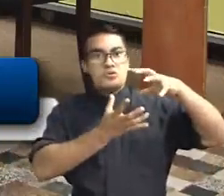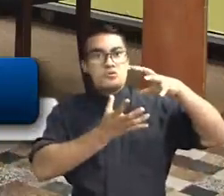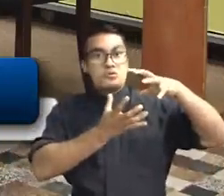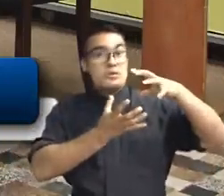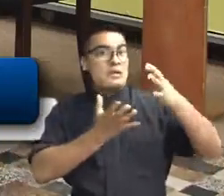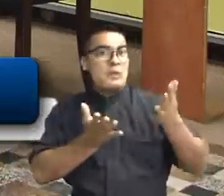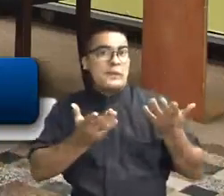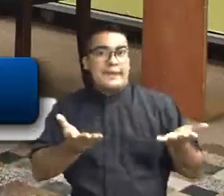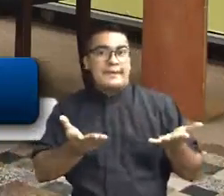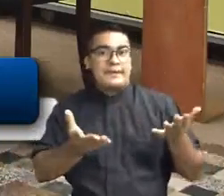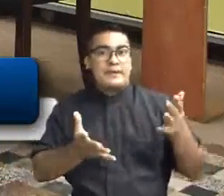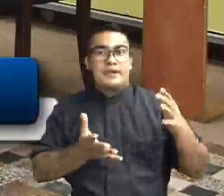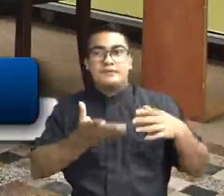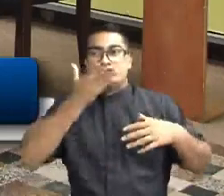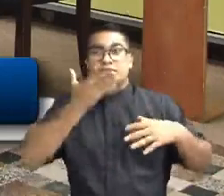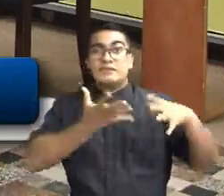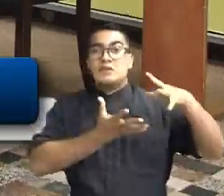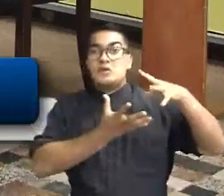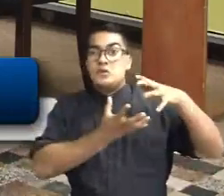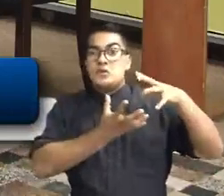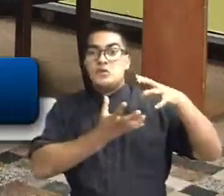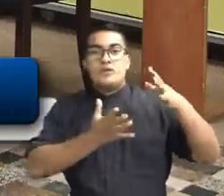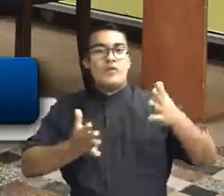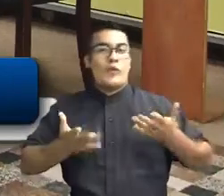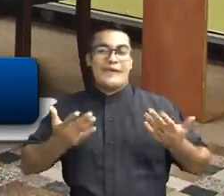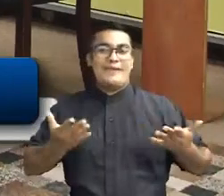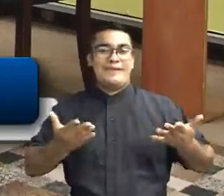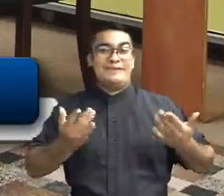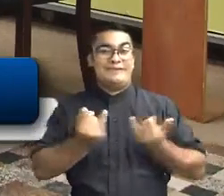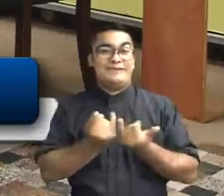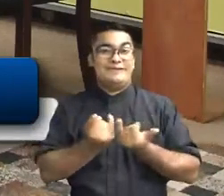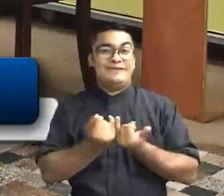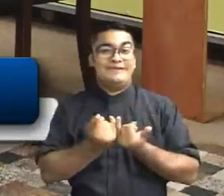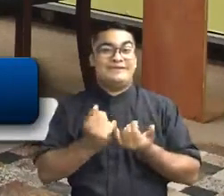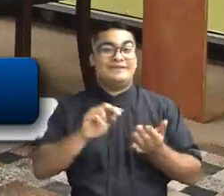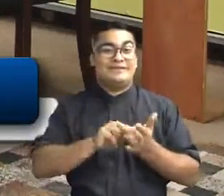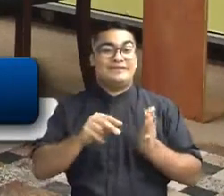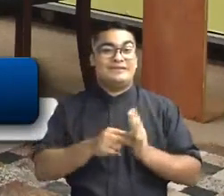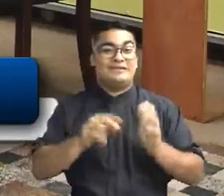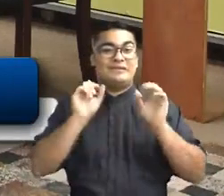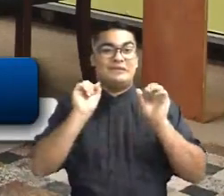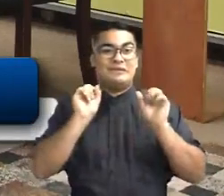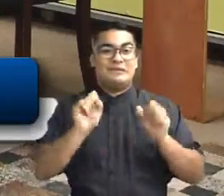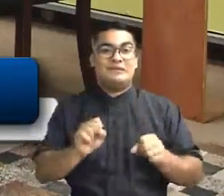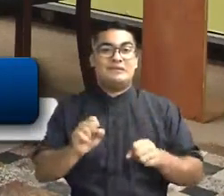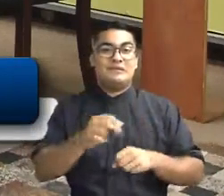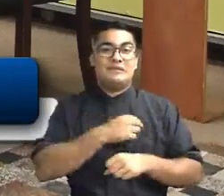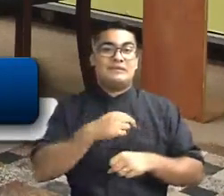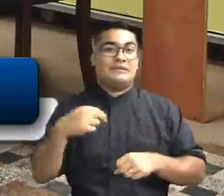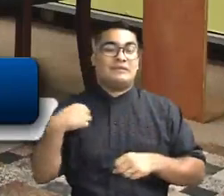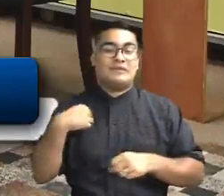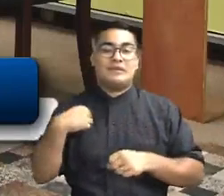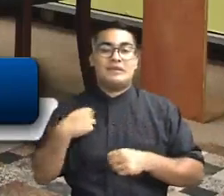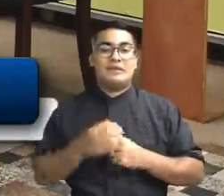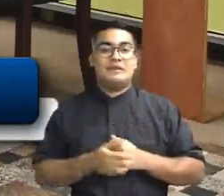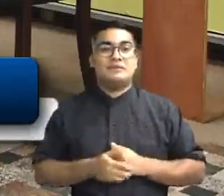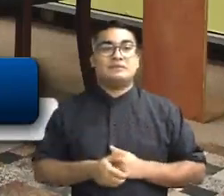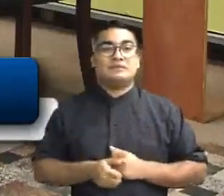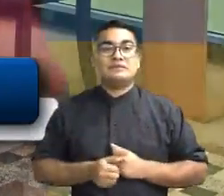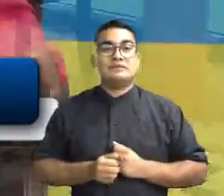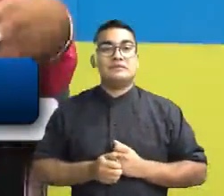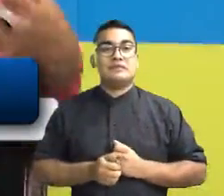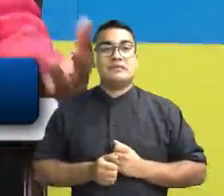salida de aire. Entonces hay pacientes que se hacen dependientes de oxígeno porque no pueden realizar ninguna actividad. Usted